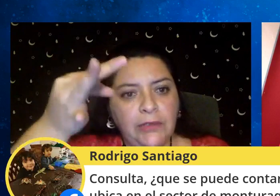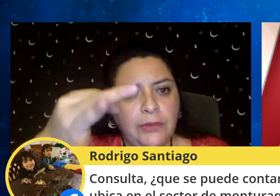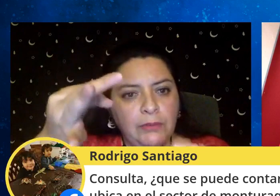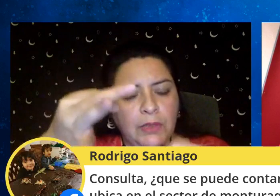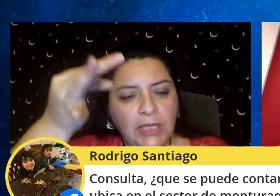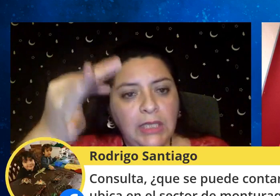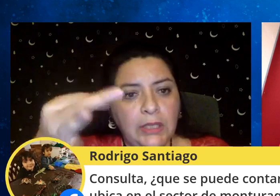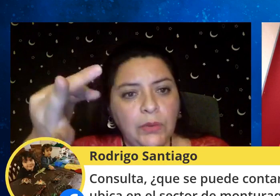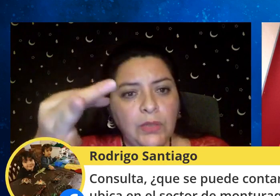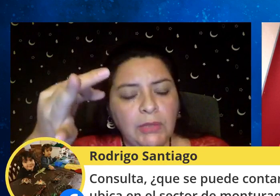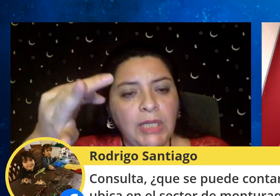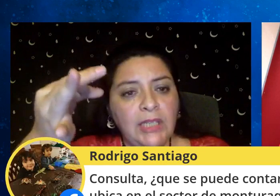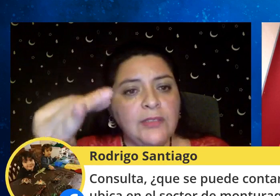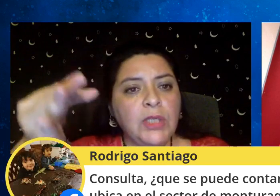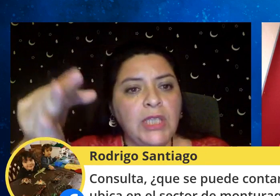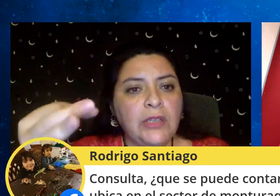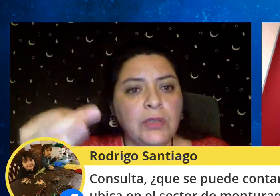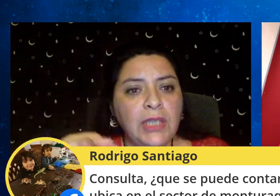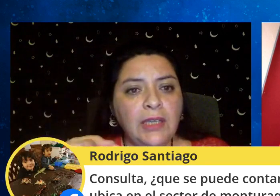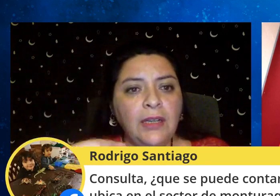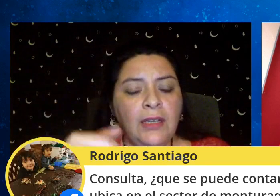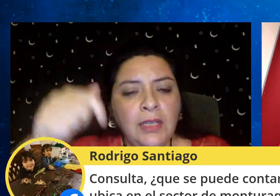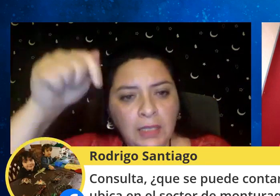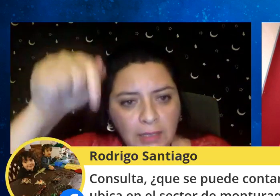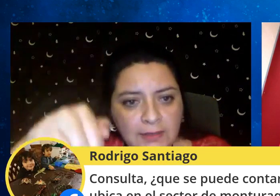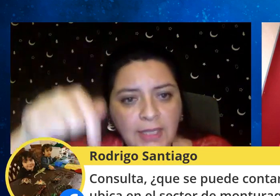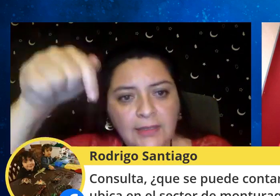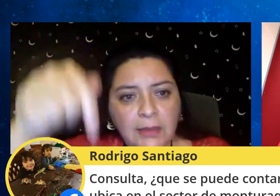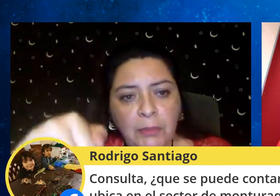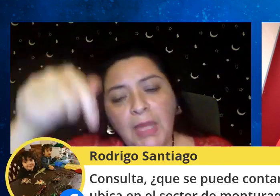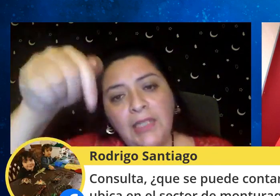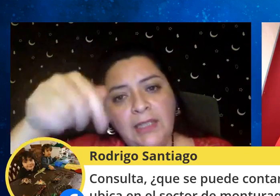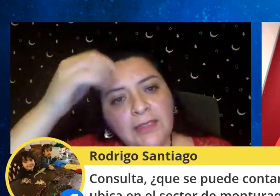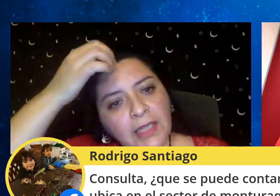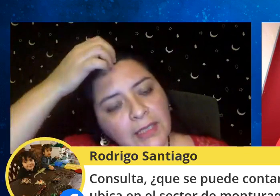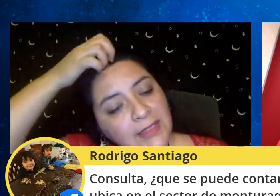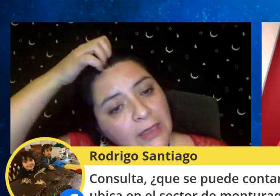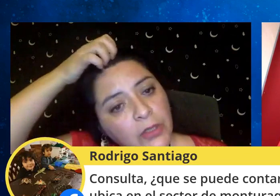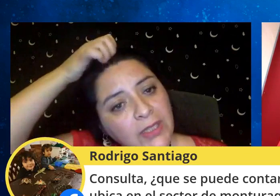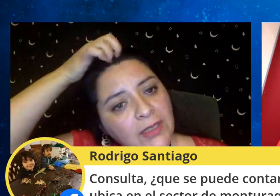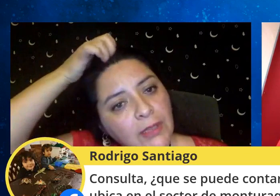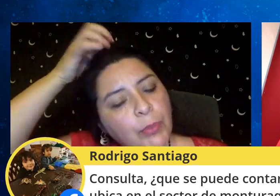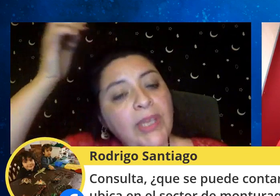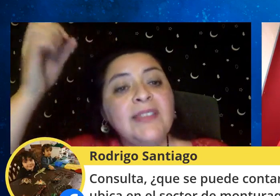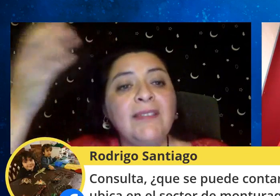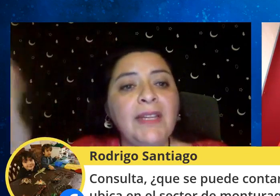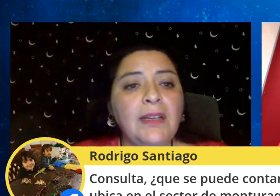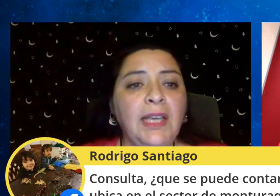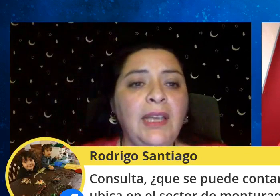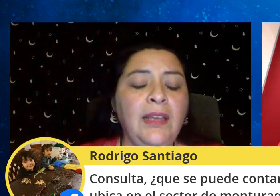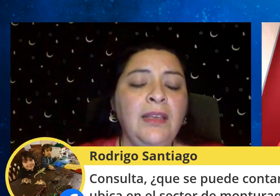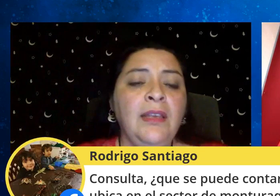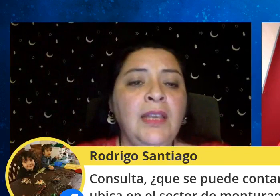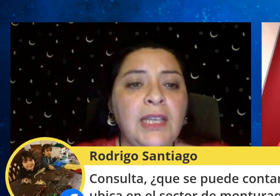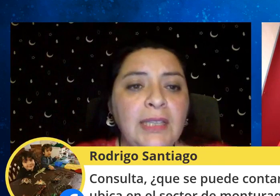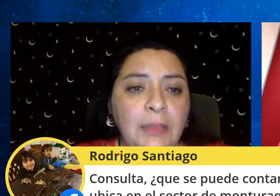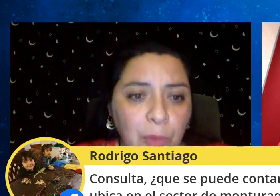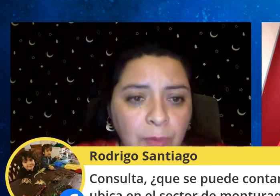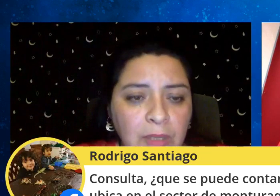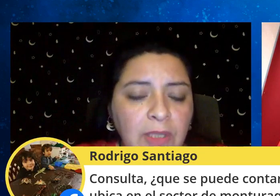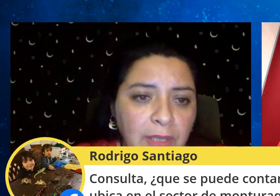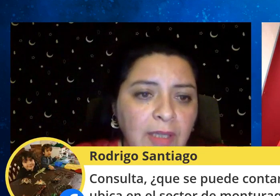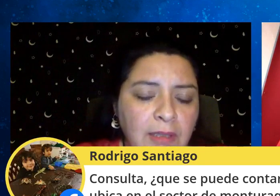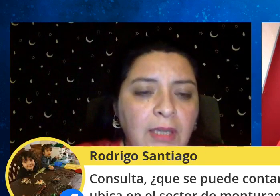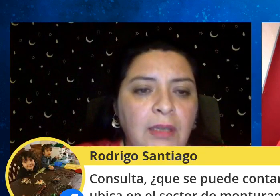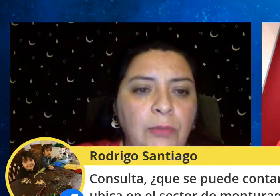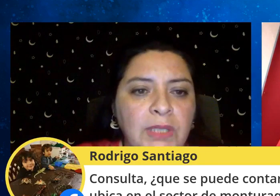gotitas de hierro, de una aleación de hierro-níquel. Y si hacen análisis en esas gotitas, puedes saber qué tipo